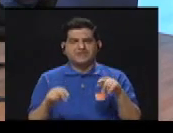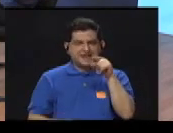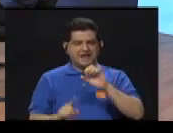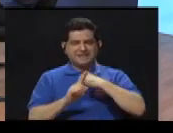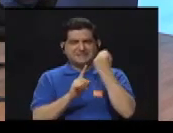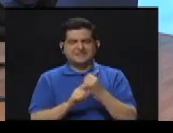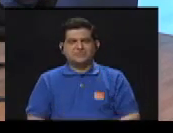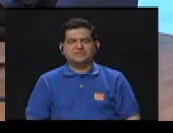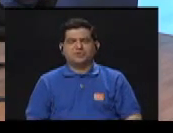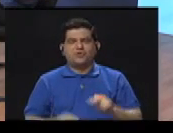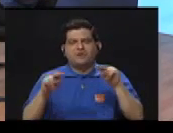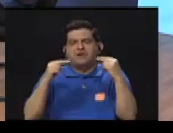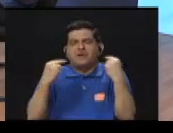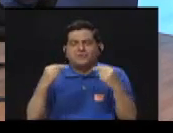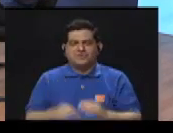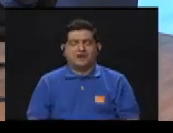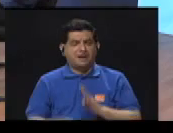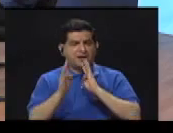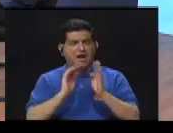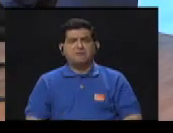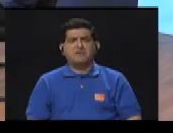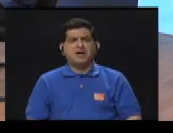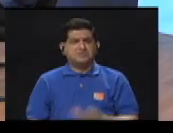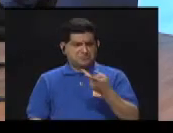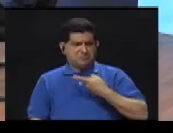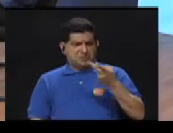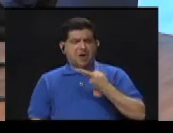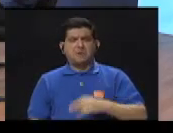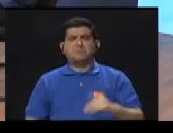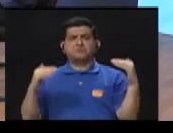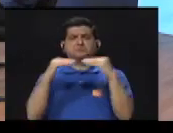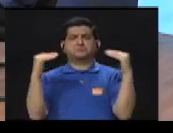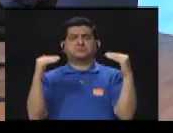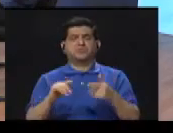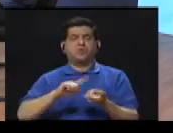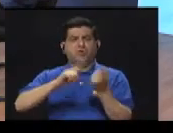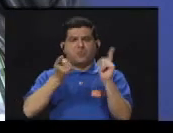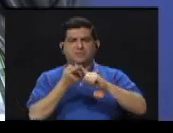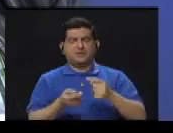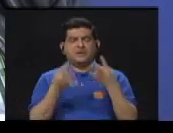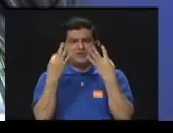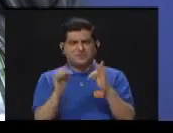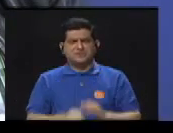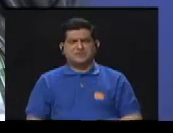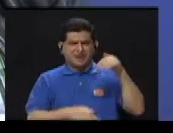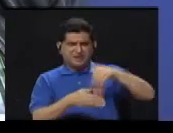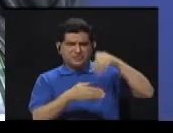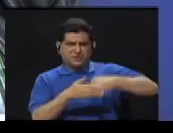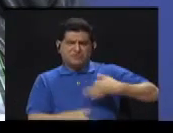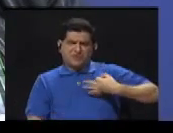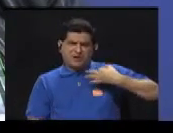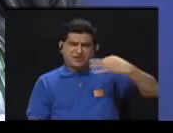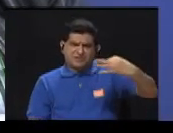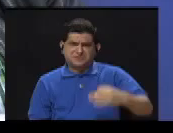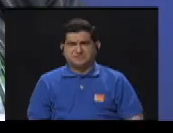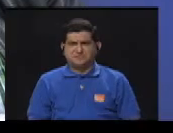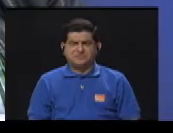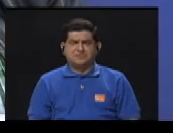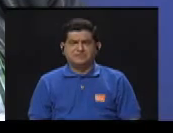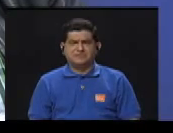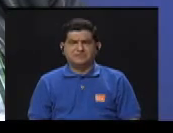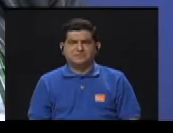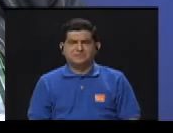neutralizar eso lo más posible y hablar con ellos como de tú a tú, como se dice, como si fueran amigos. Claro, o sea, se trató de un registro diario,